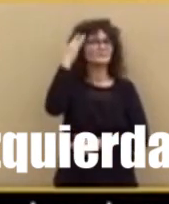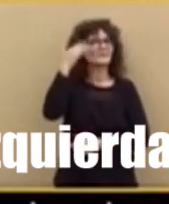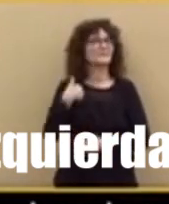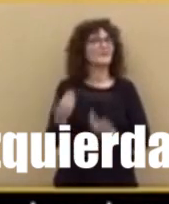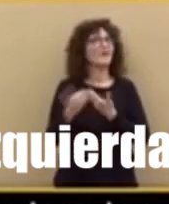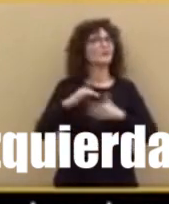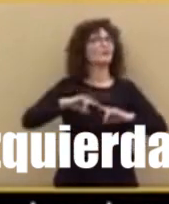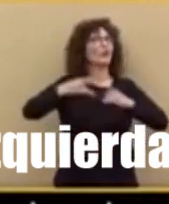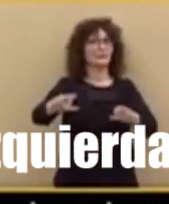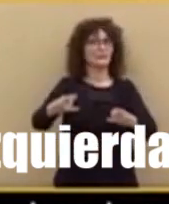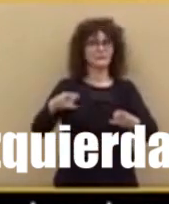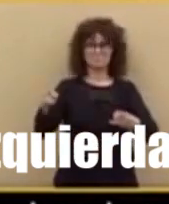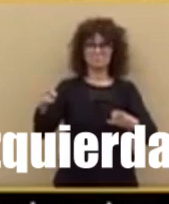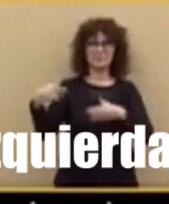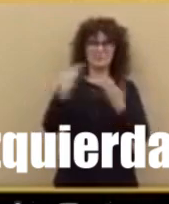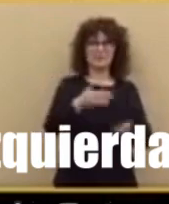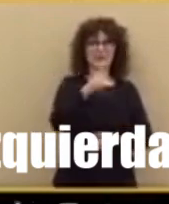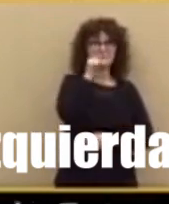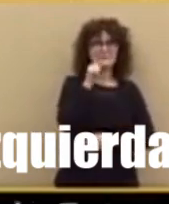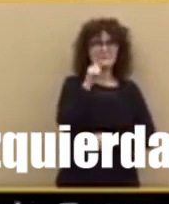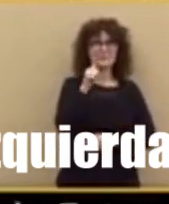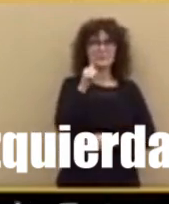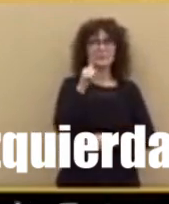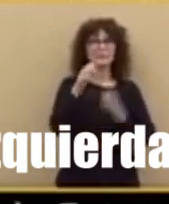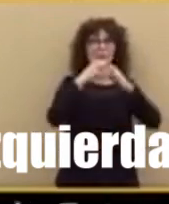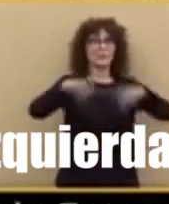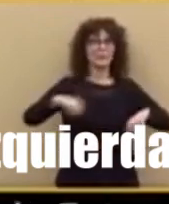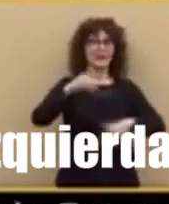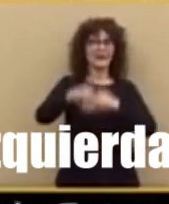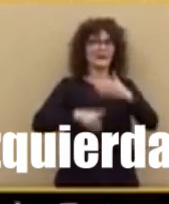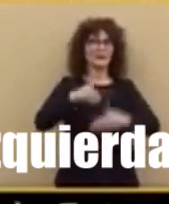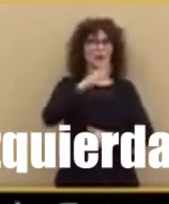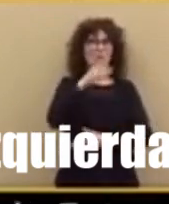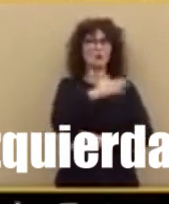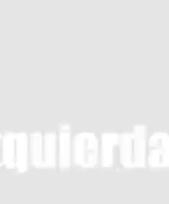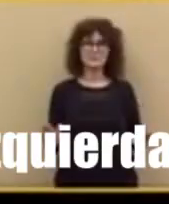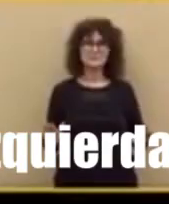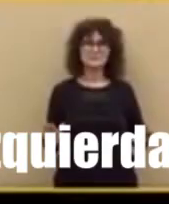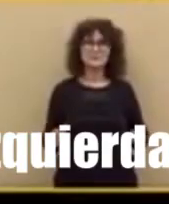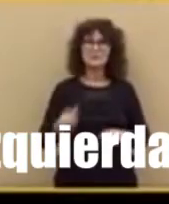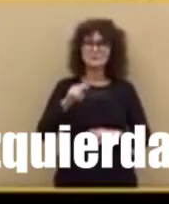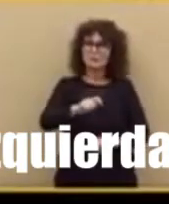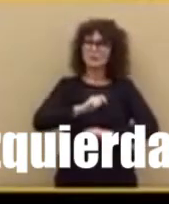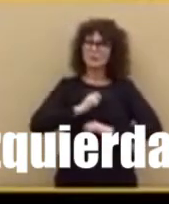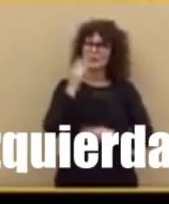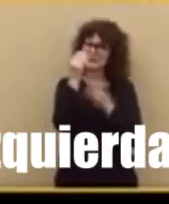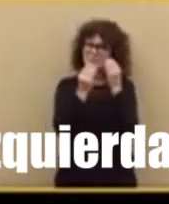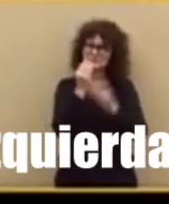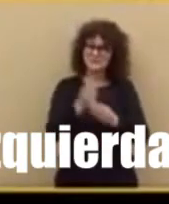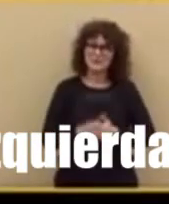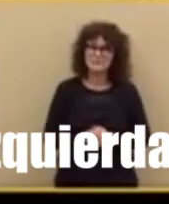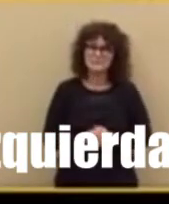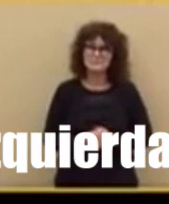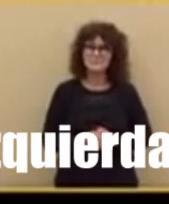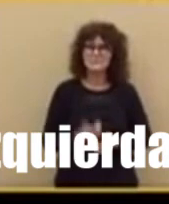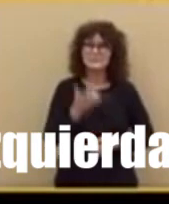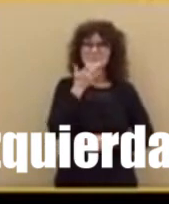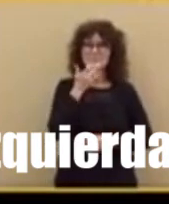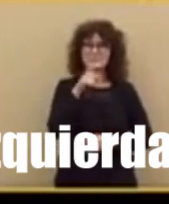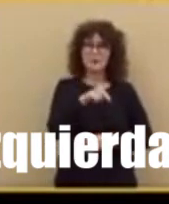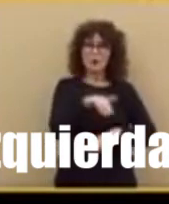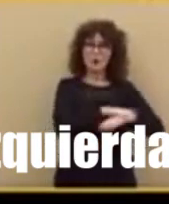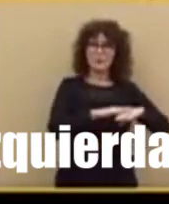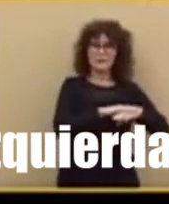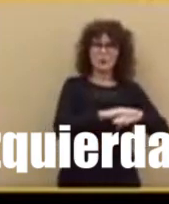regaló a Sánchez la fragmentación electoral porque lo quería a él de presidente y no a mí. Si este Gobierno amenaza a España y si